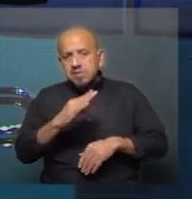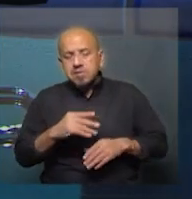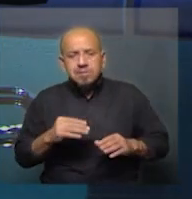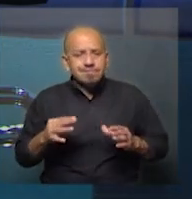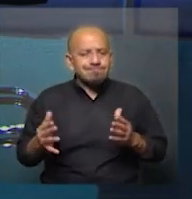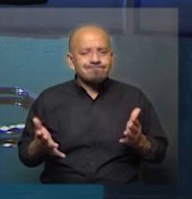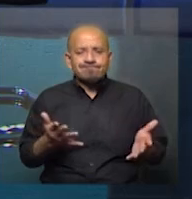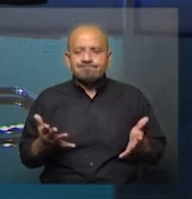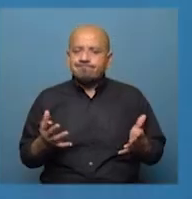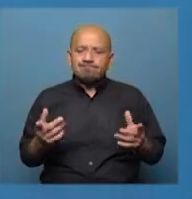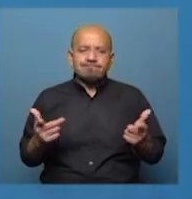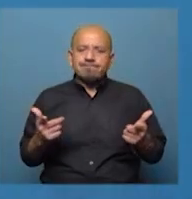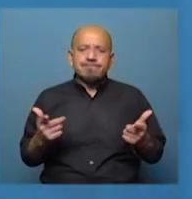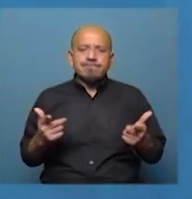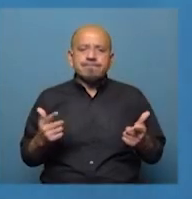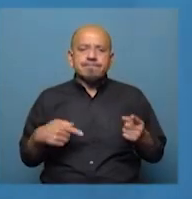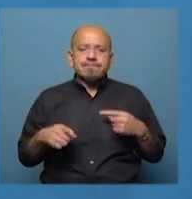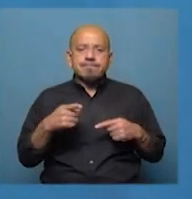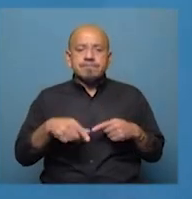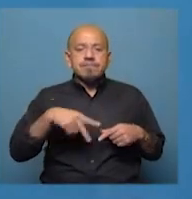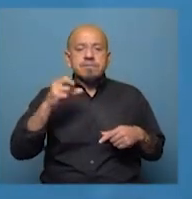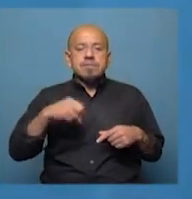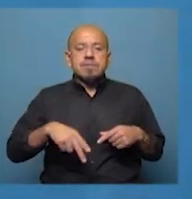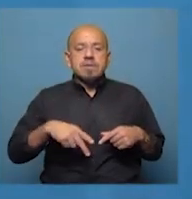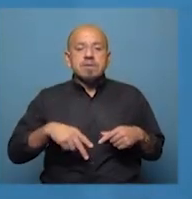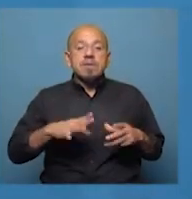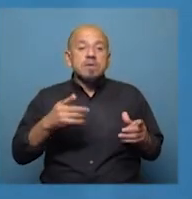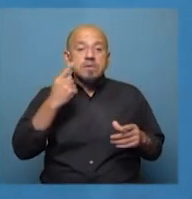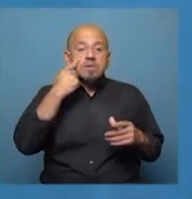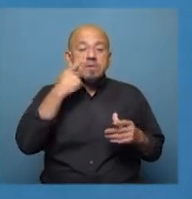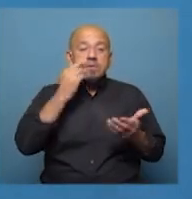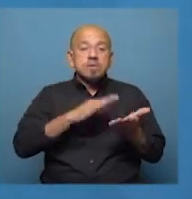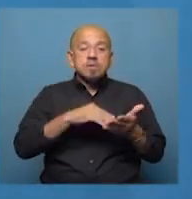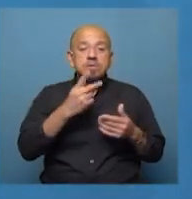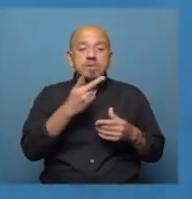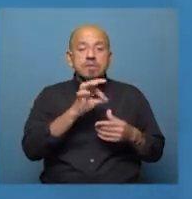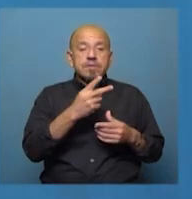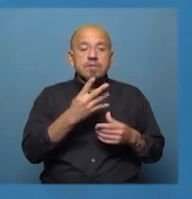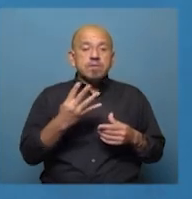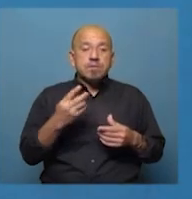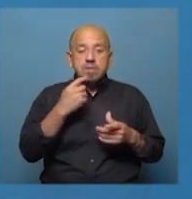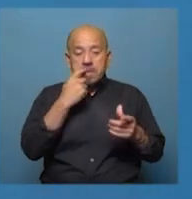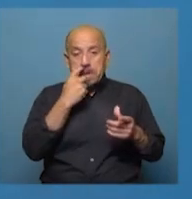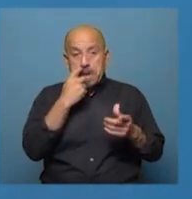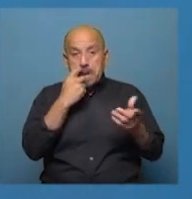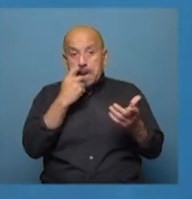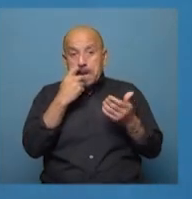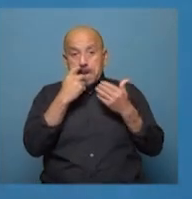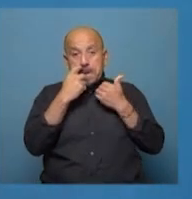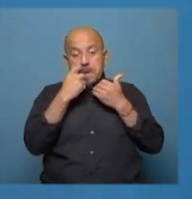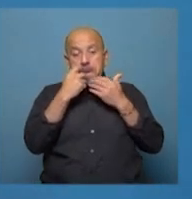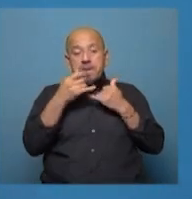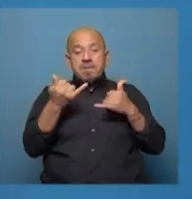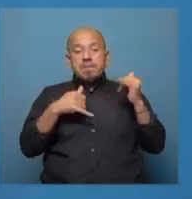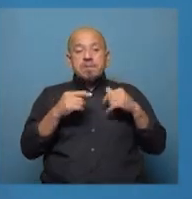condiciones todavía para este plan que además de ser piloto Va a empezar en el 2024 no se tiene mucha información y es